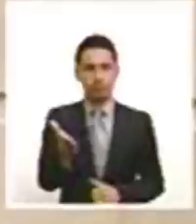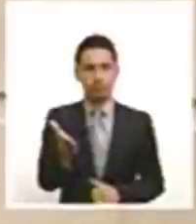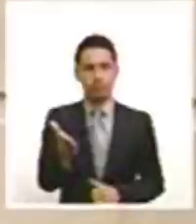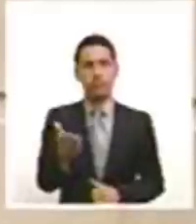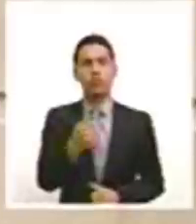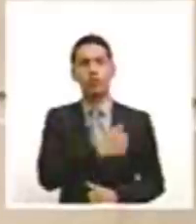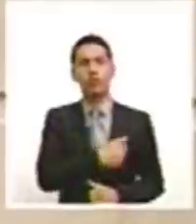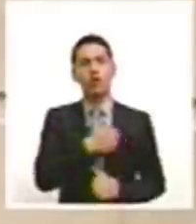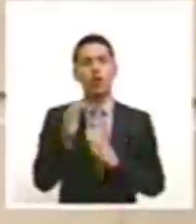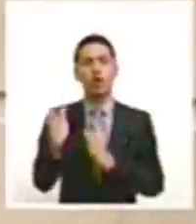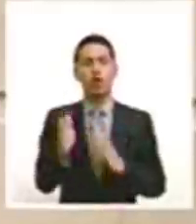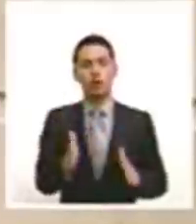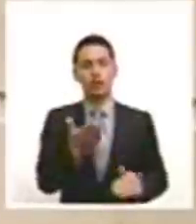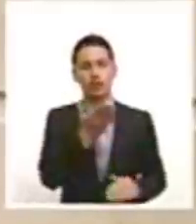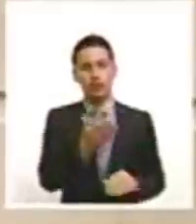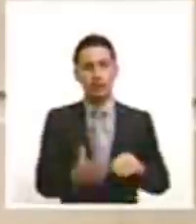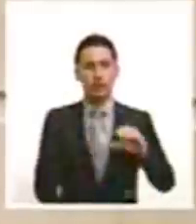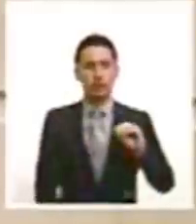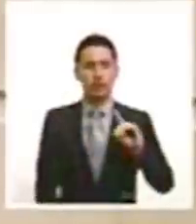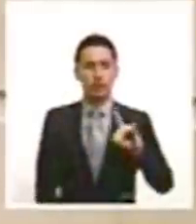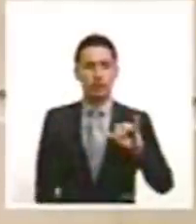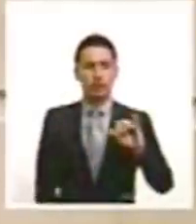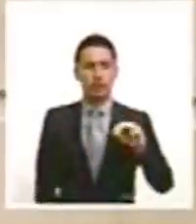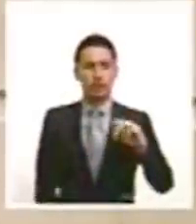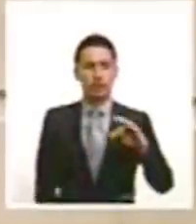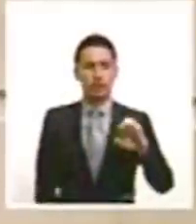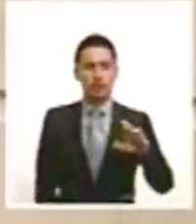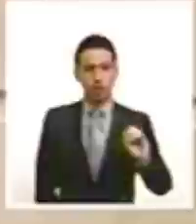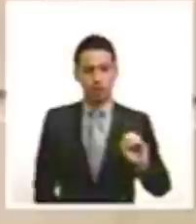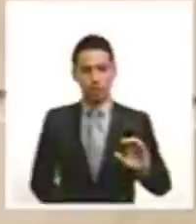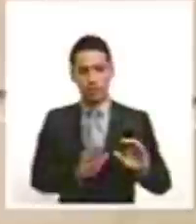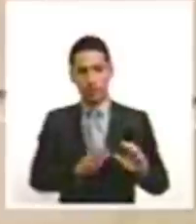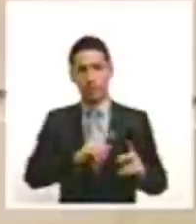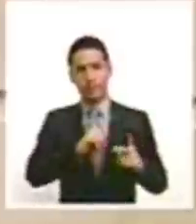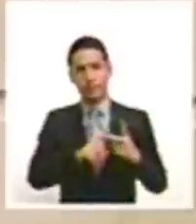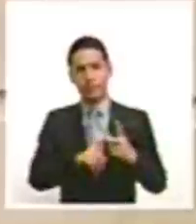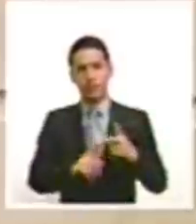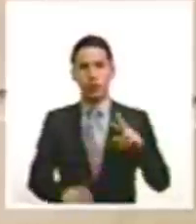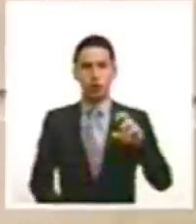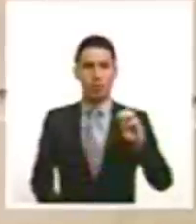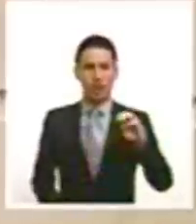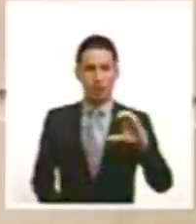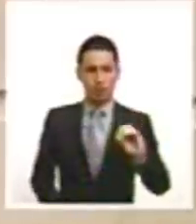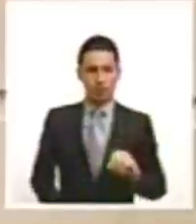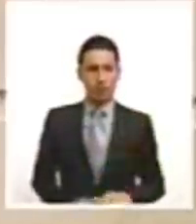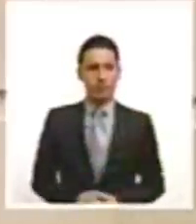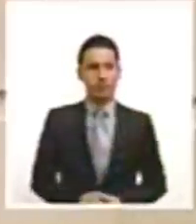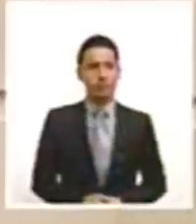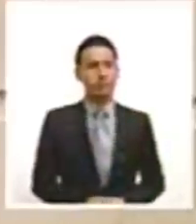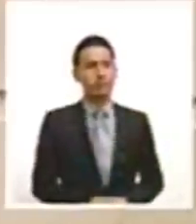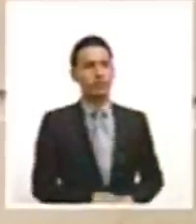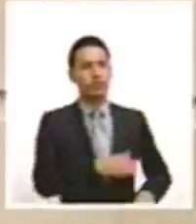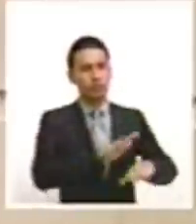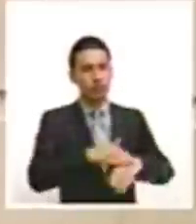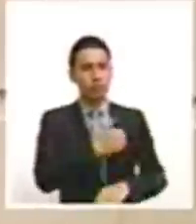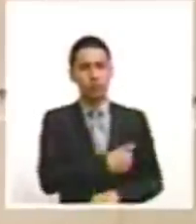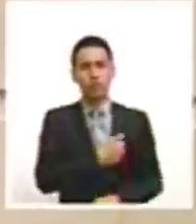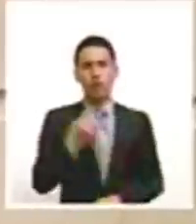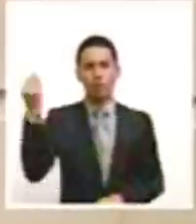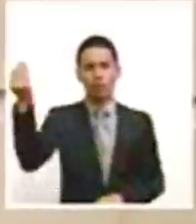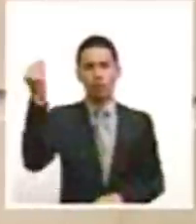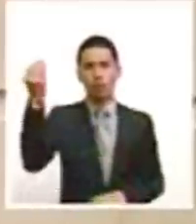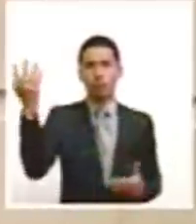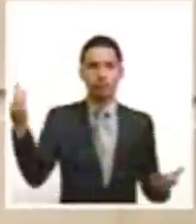Moción de orden para el senador Quintero antes de la intervención del senador Camilo Romero. Presidente, por favor, verificación de quórum. ¿Qué